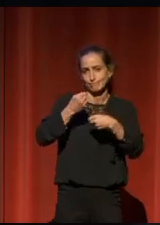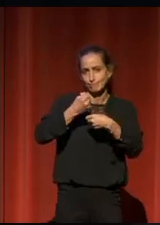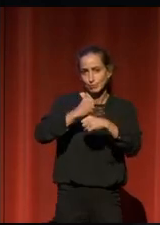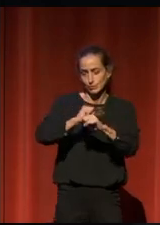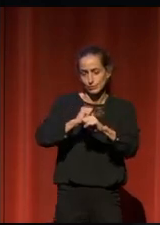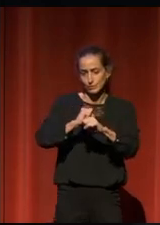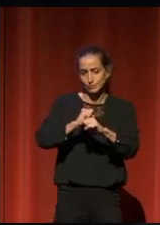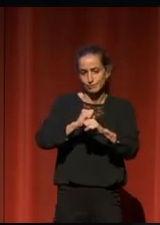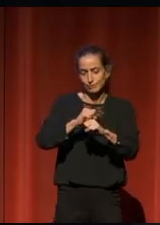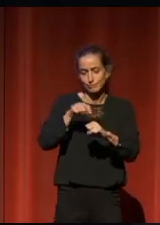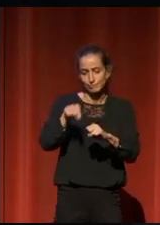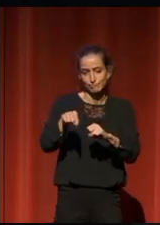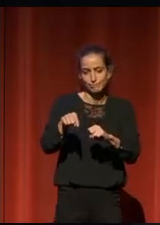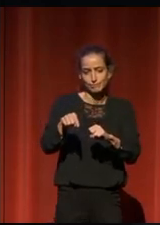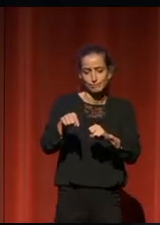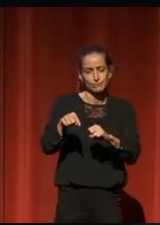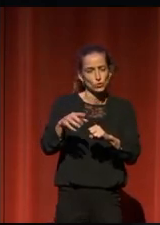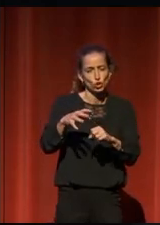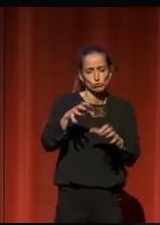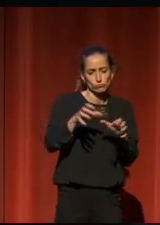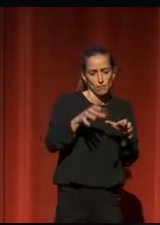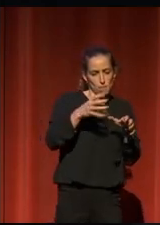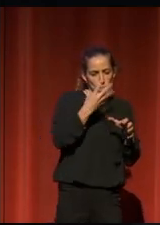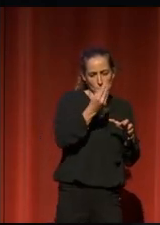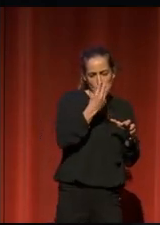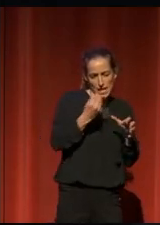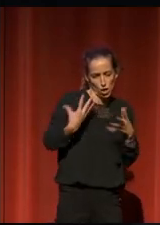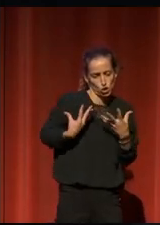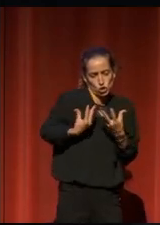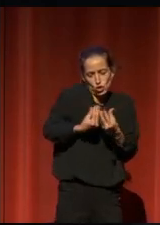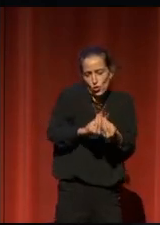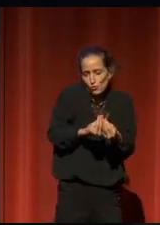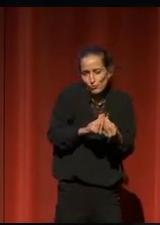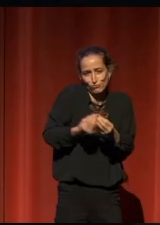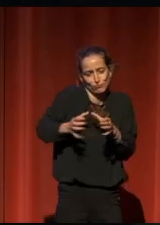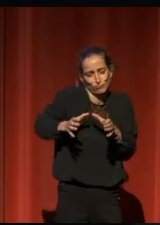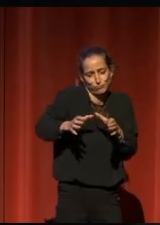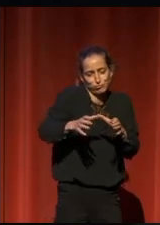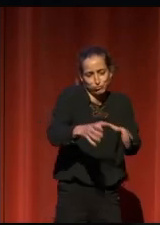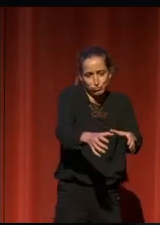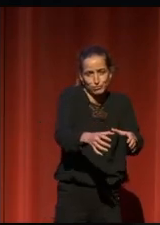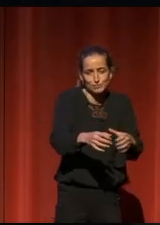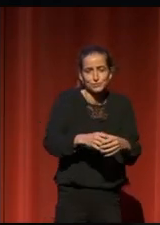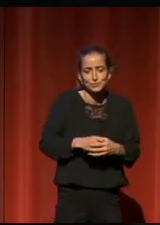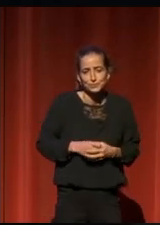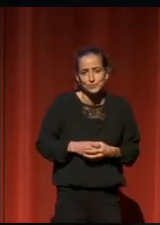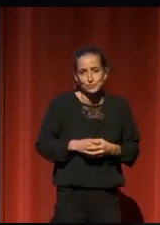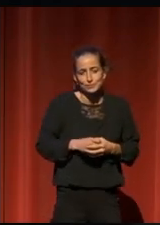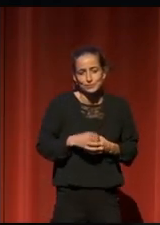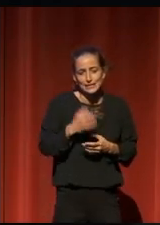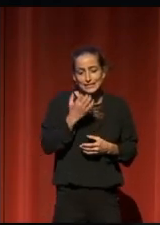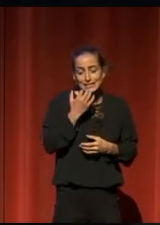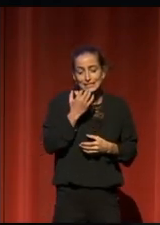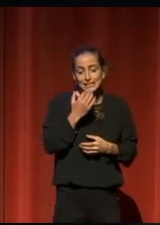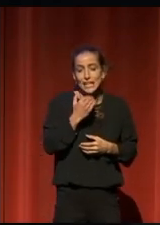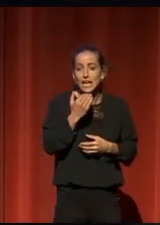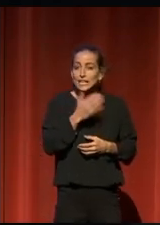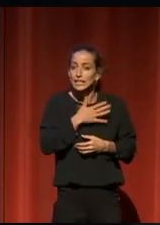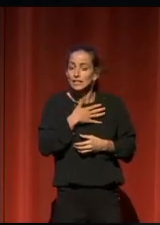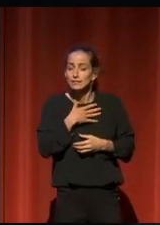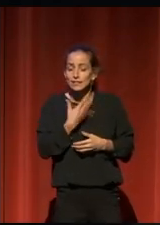llevas, toda la jauría. Si alguien te admite en otra, no entras sin